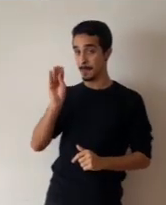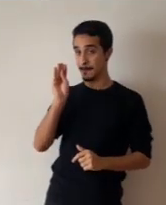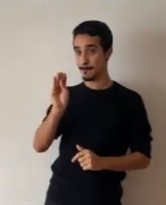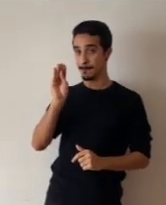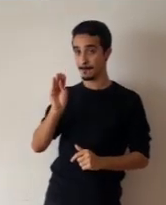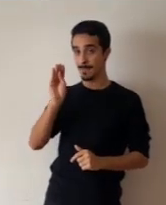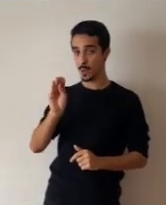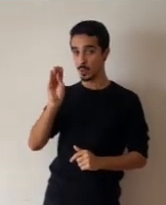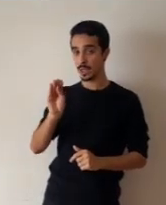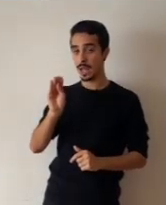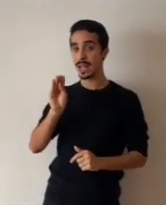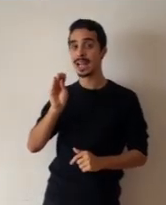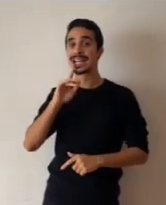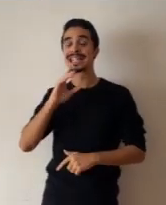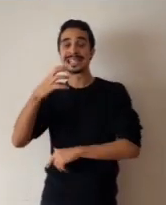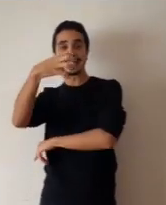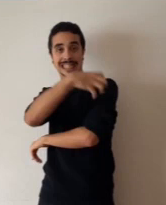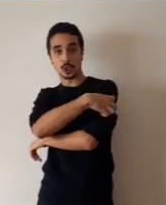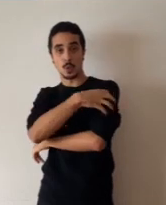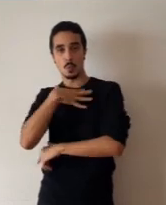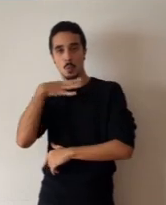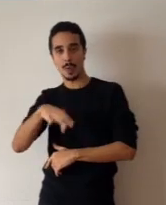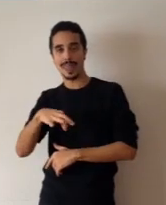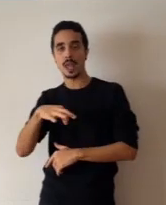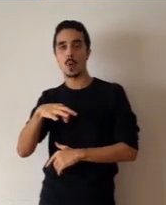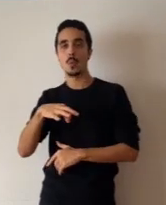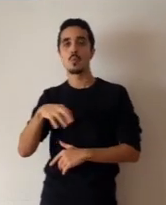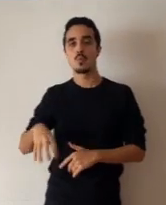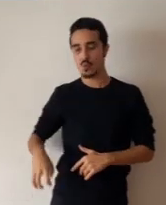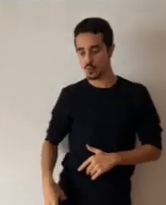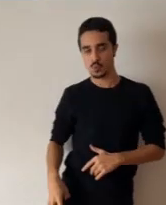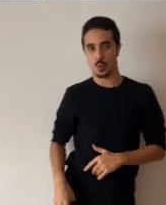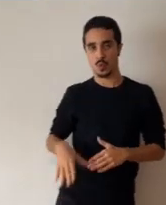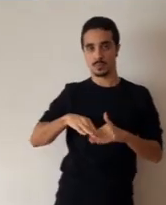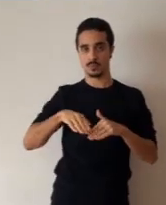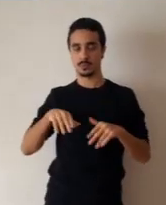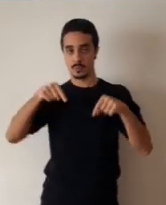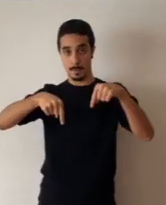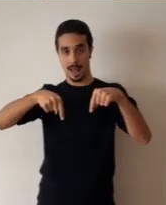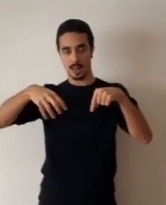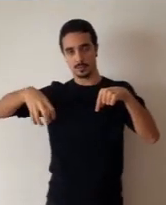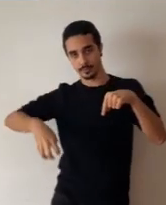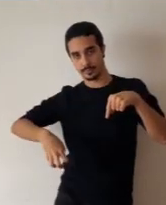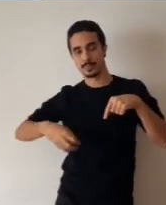a ver, una persona pregunta, ¿puedo ponerme el sensor en la parte superior del muslo?